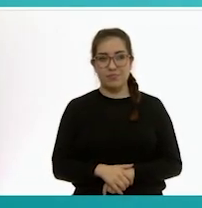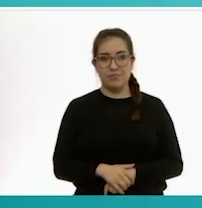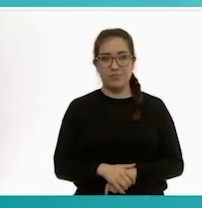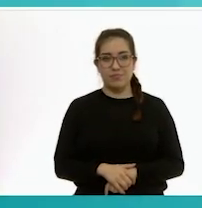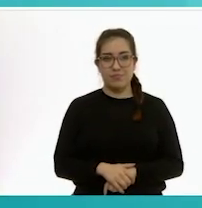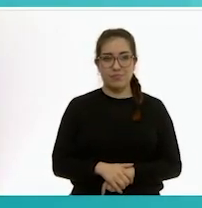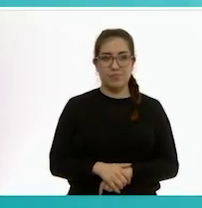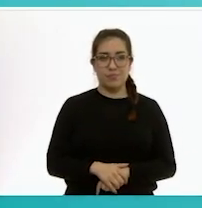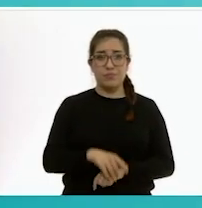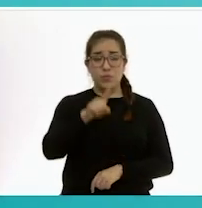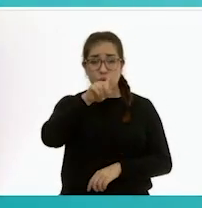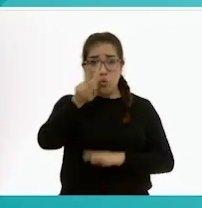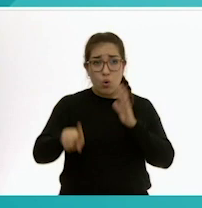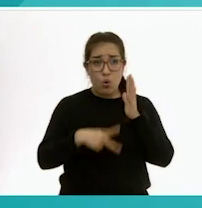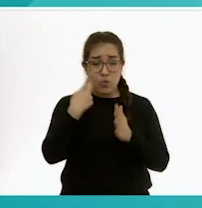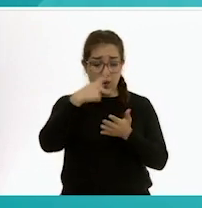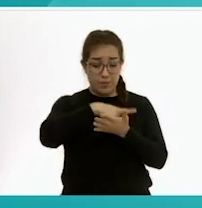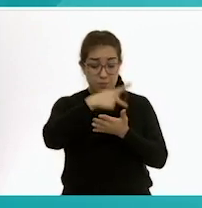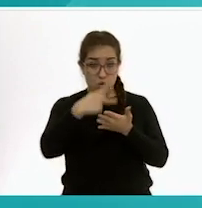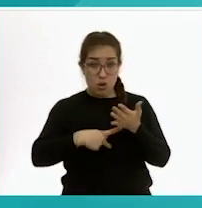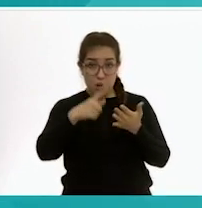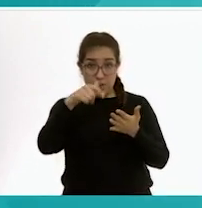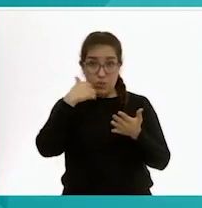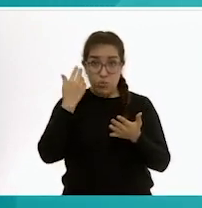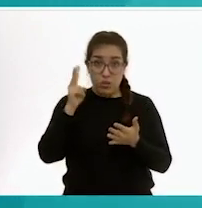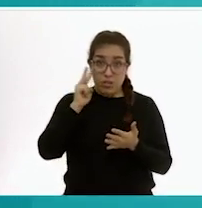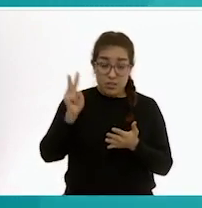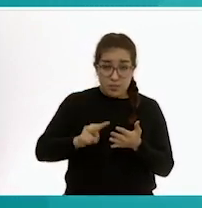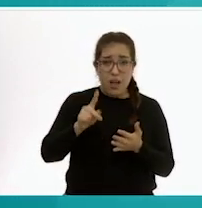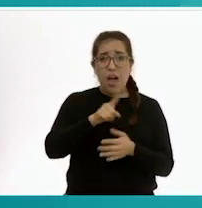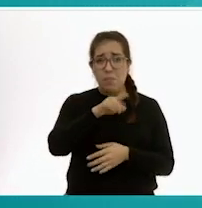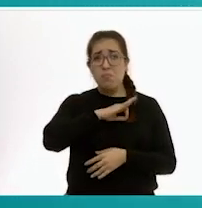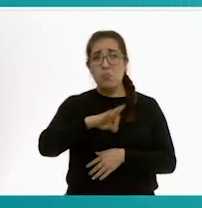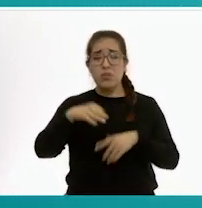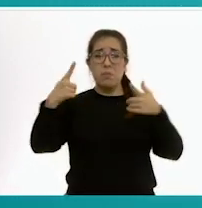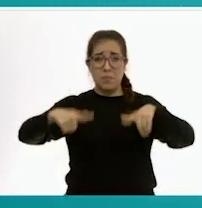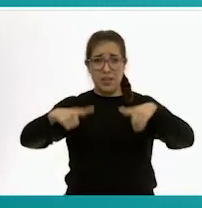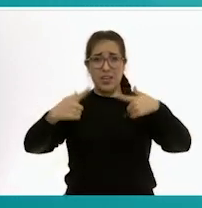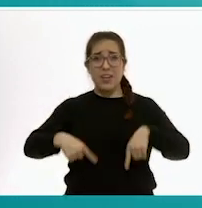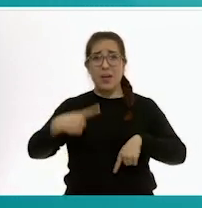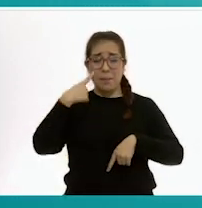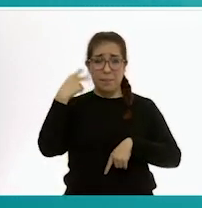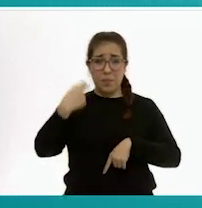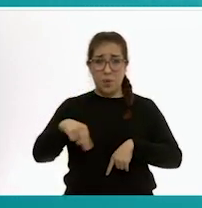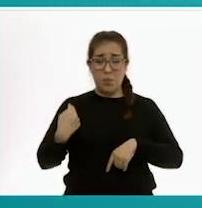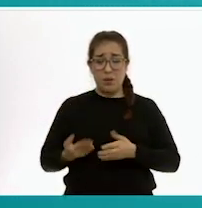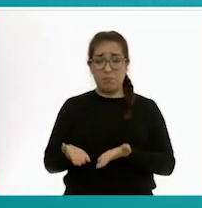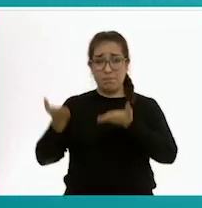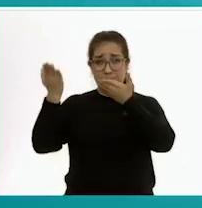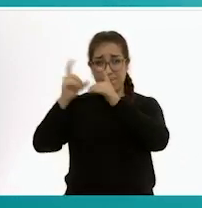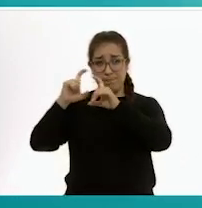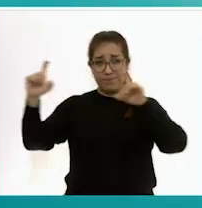Si quieres volver a ver los programas de Aprende en Casa, los puedes encontrar en la siguiente liga,